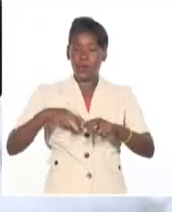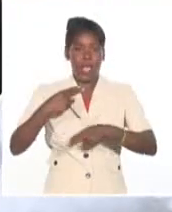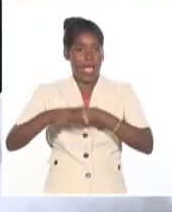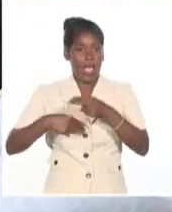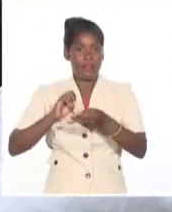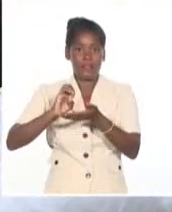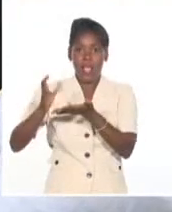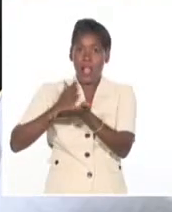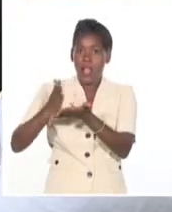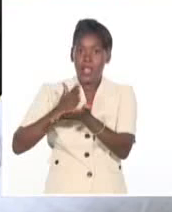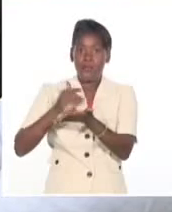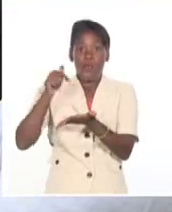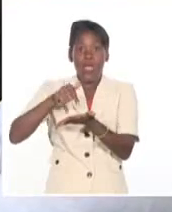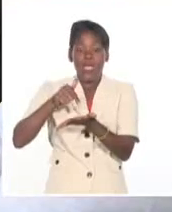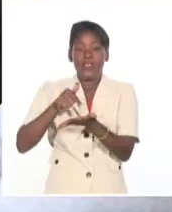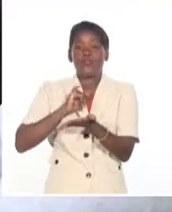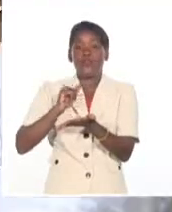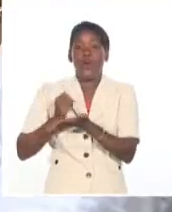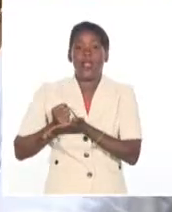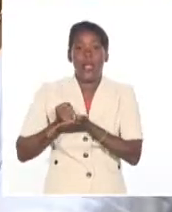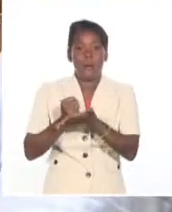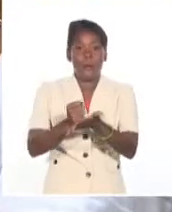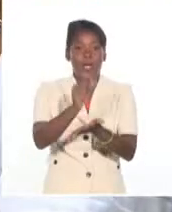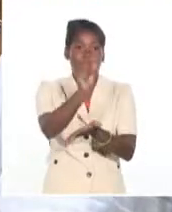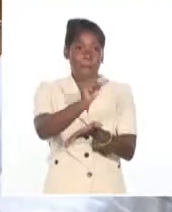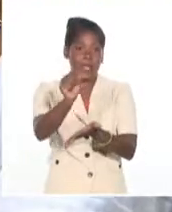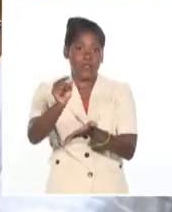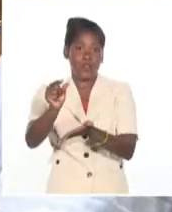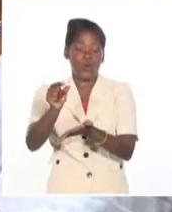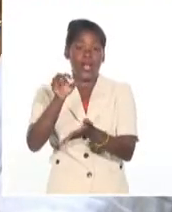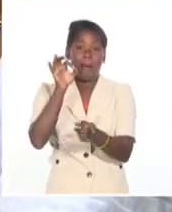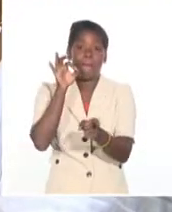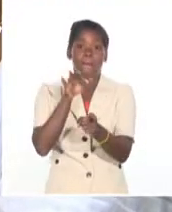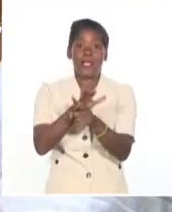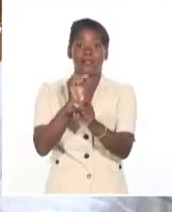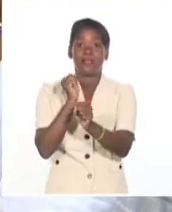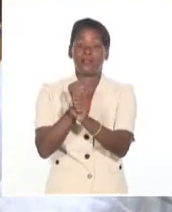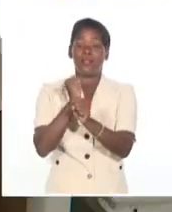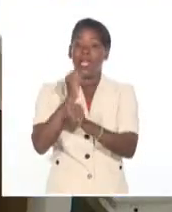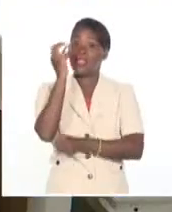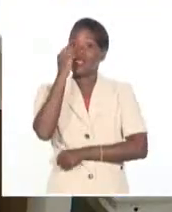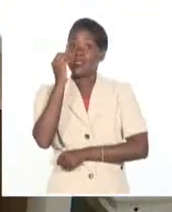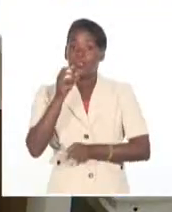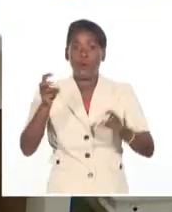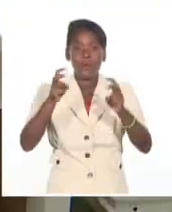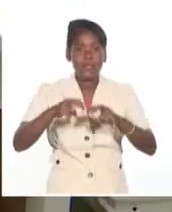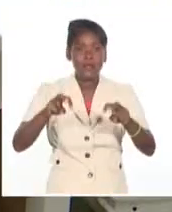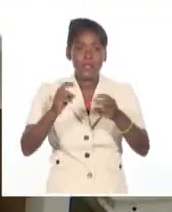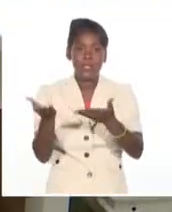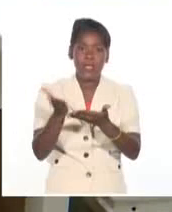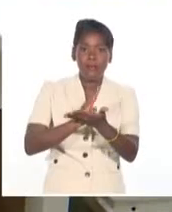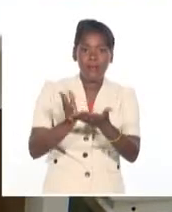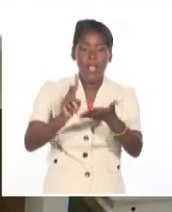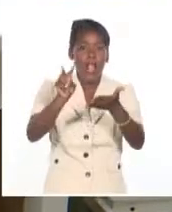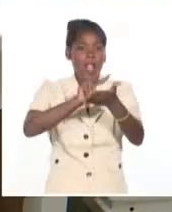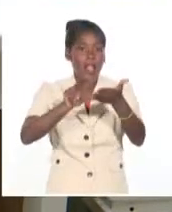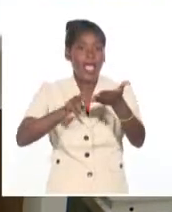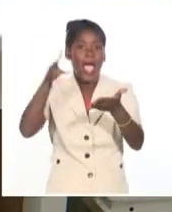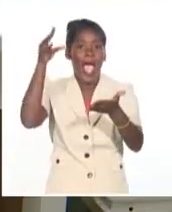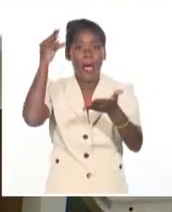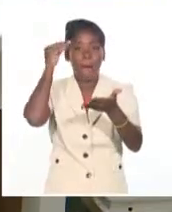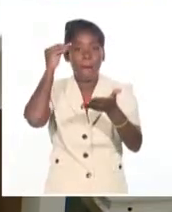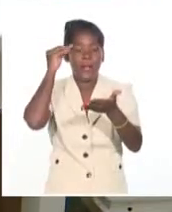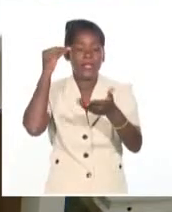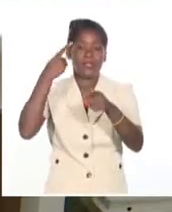de estudio para quienes deseen adentrarse en el universo de esos espectáculos. Por ello, junto a los diversos lauros y condecoraciones